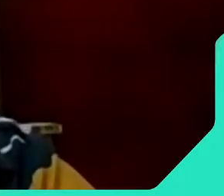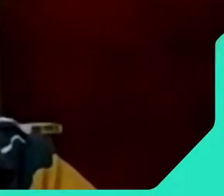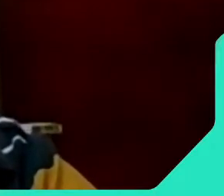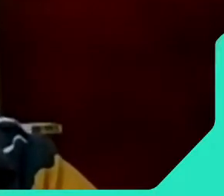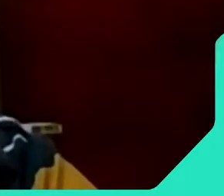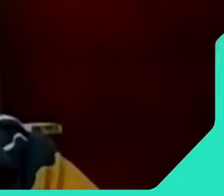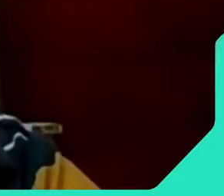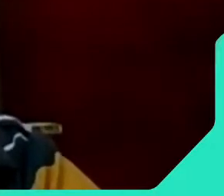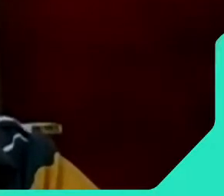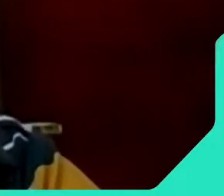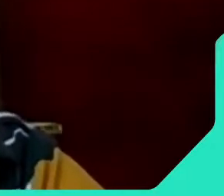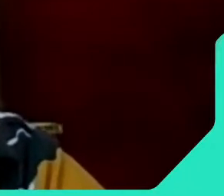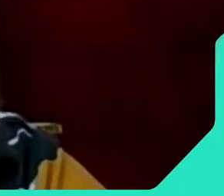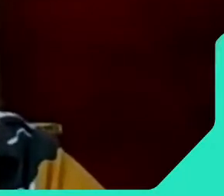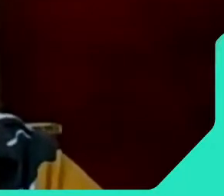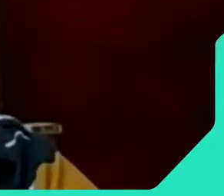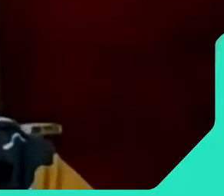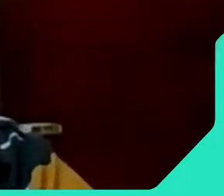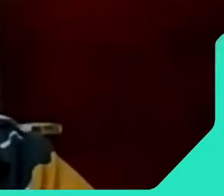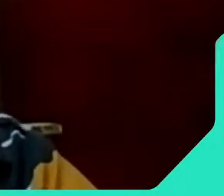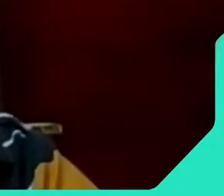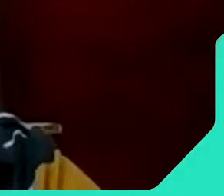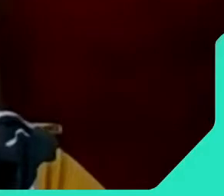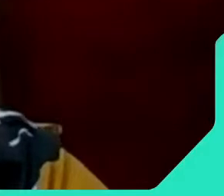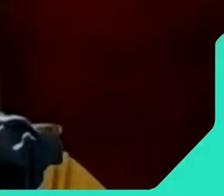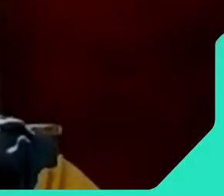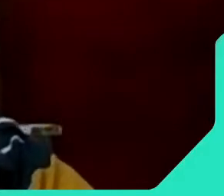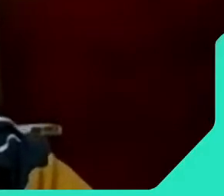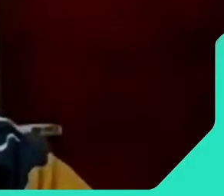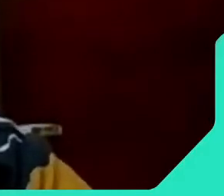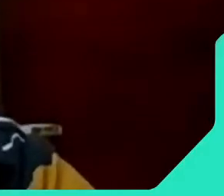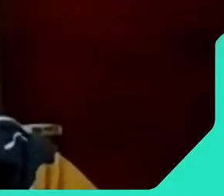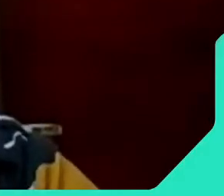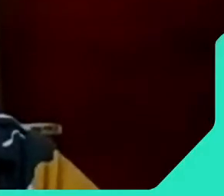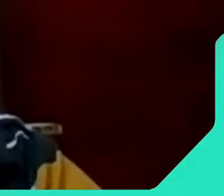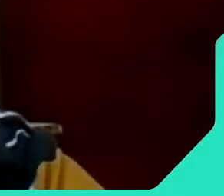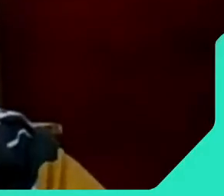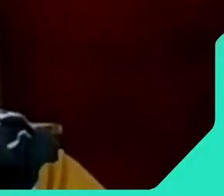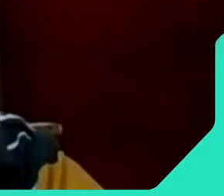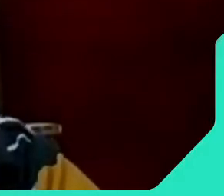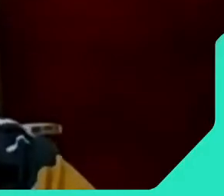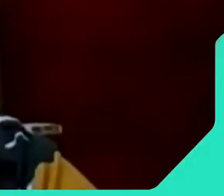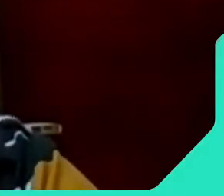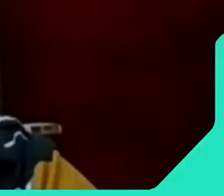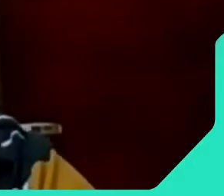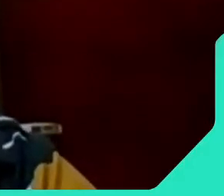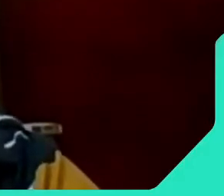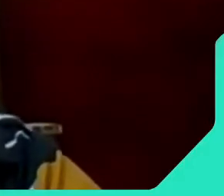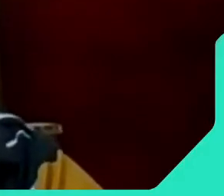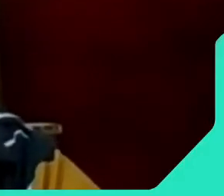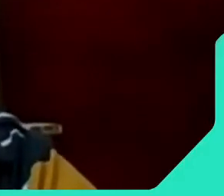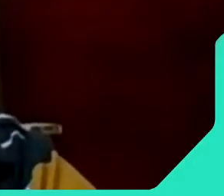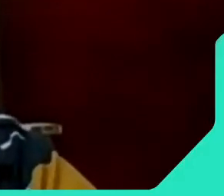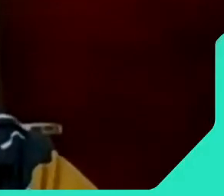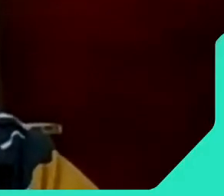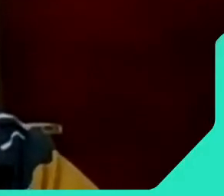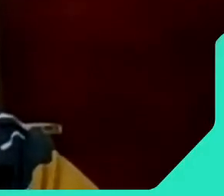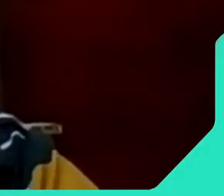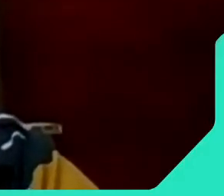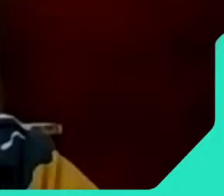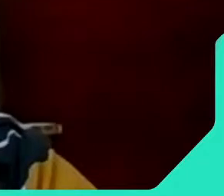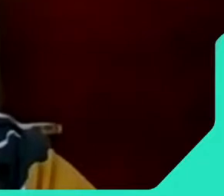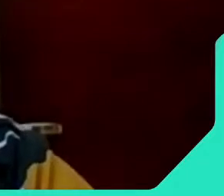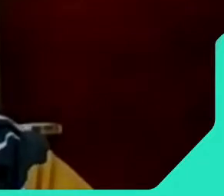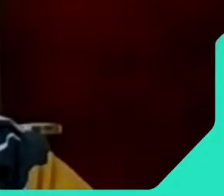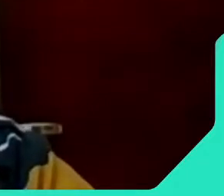a paso y las preguntas también serán respondidas. Para eso, también quiero dejar aclarado que hay un formulario